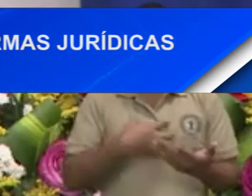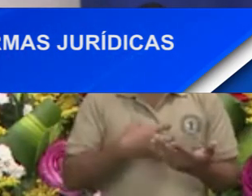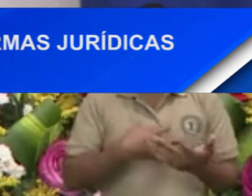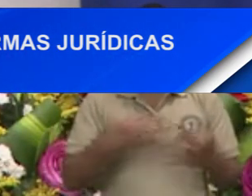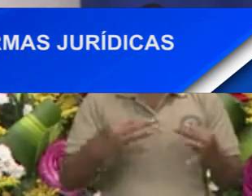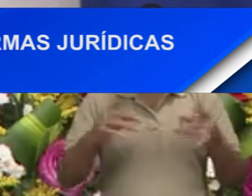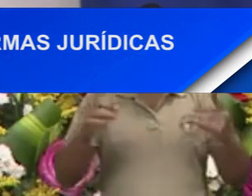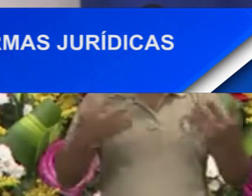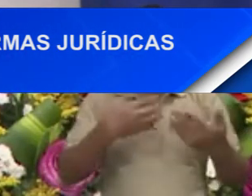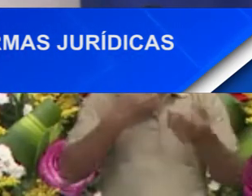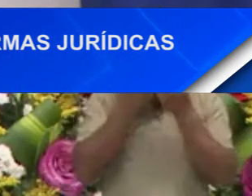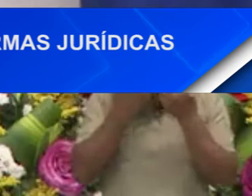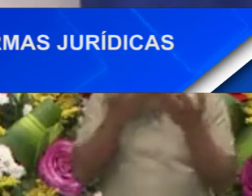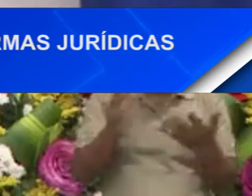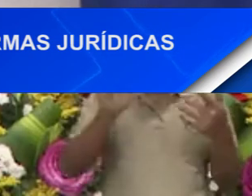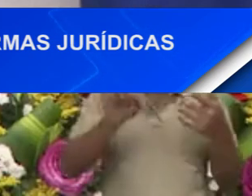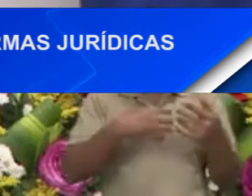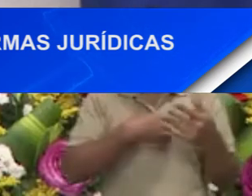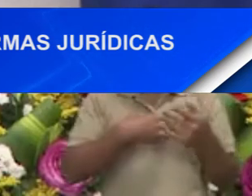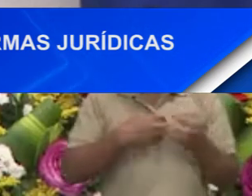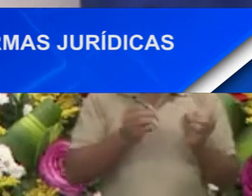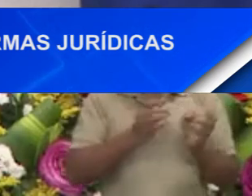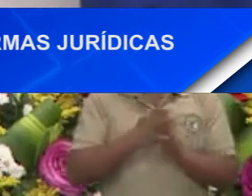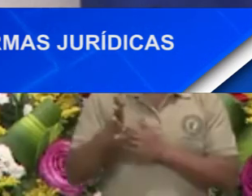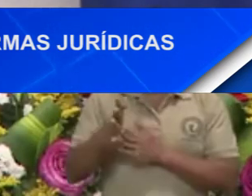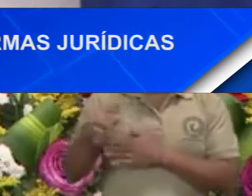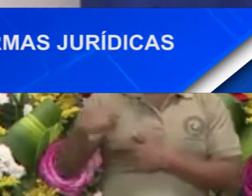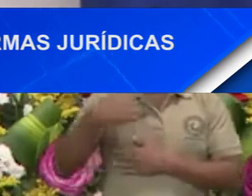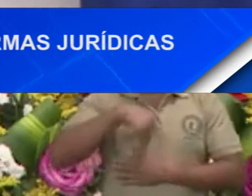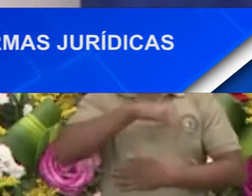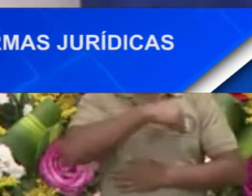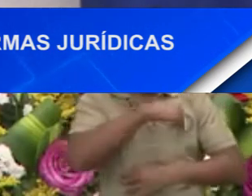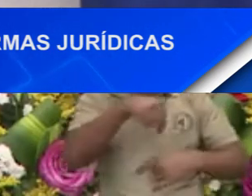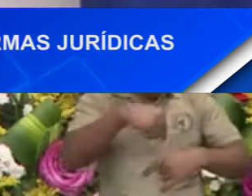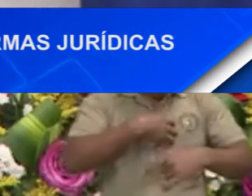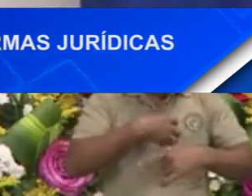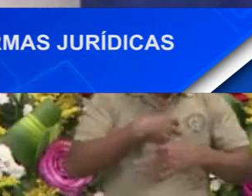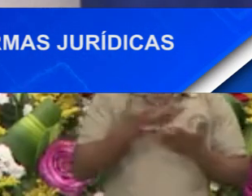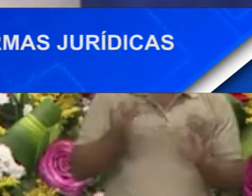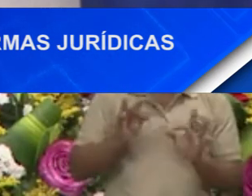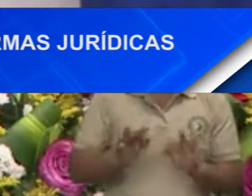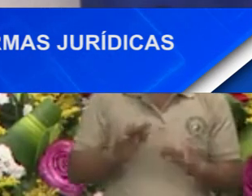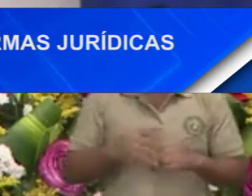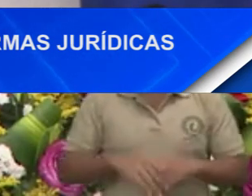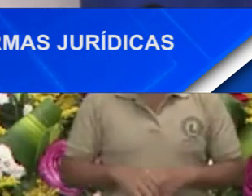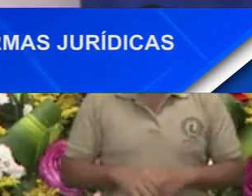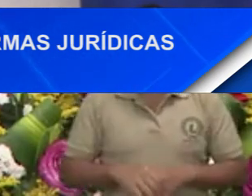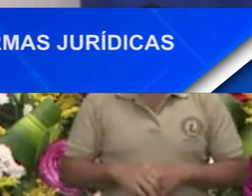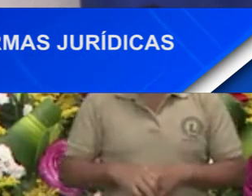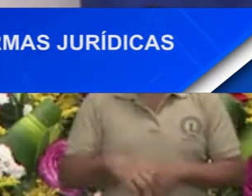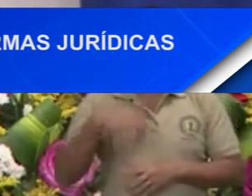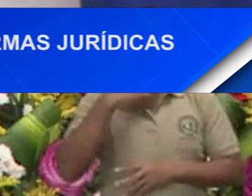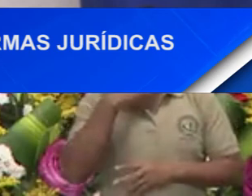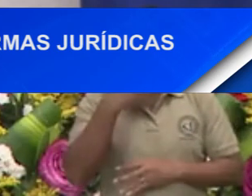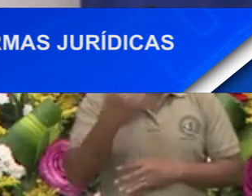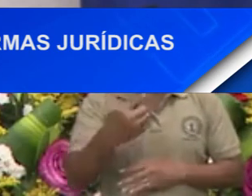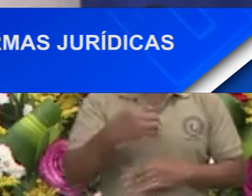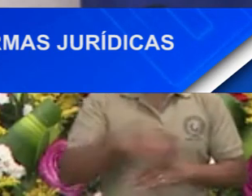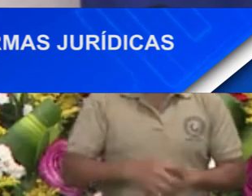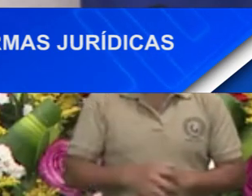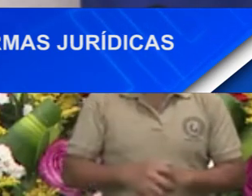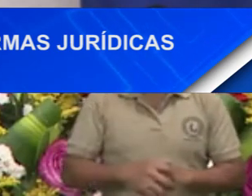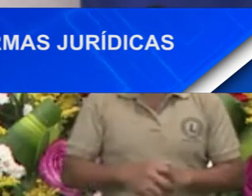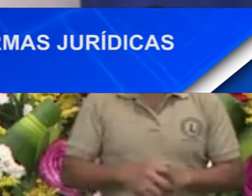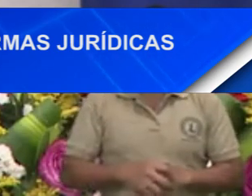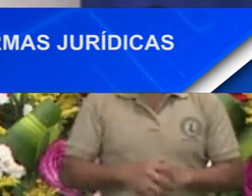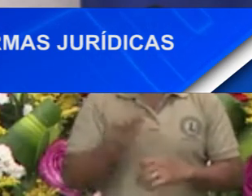declaración de este organismo, siendo miembro de este organismo, donde dice que